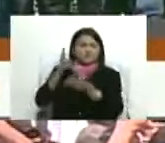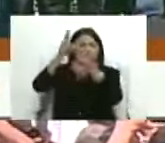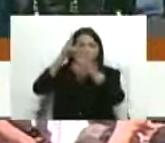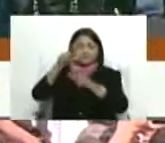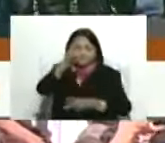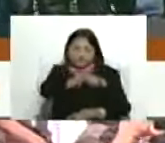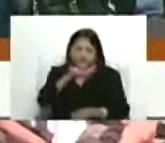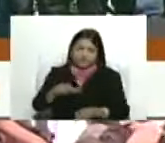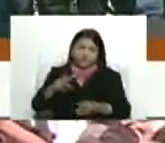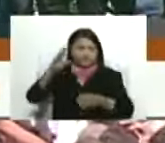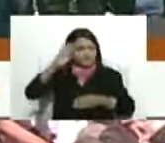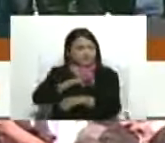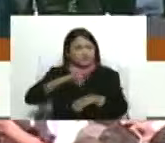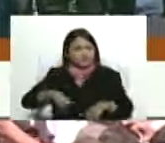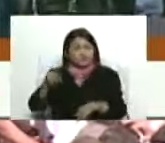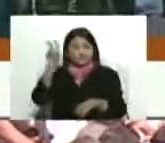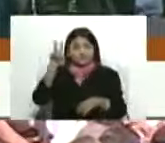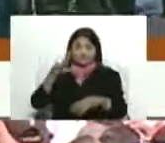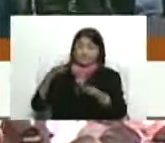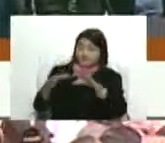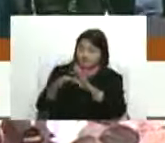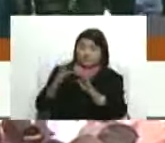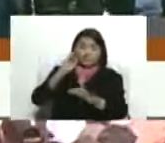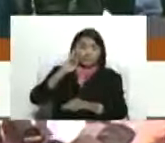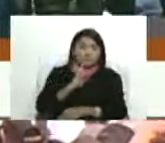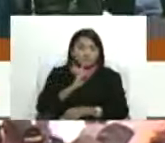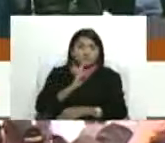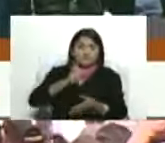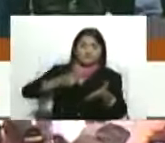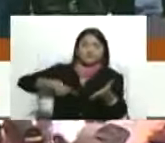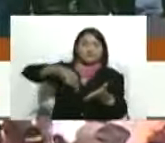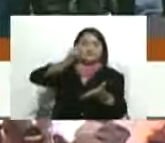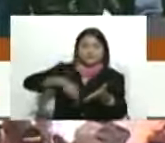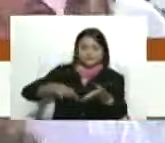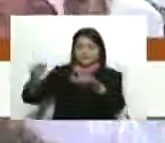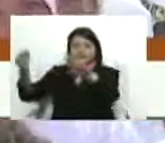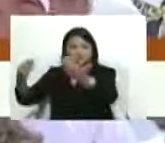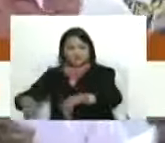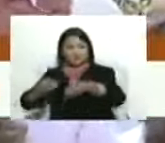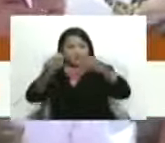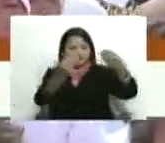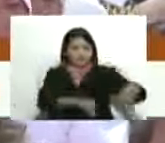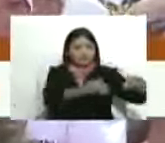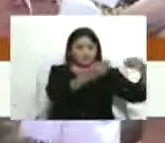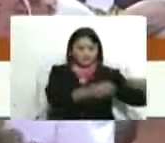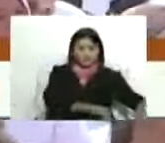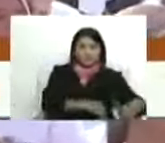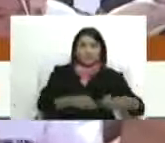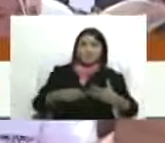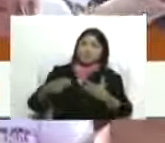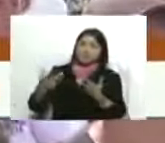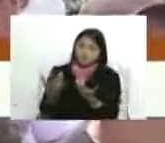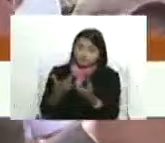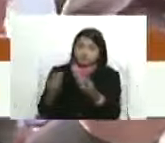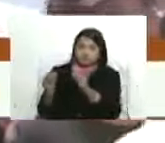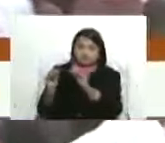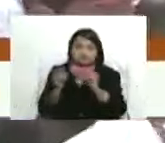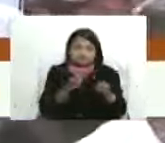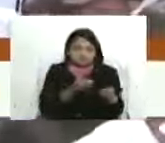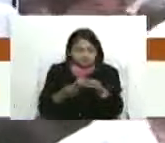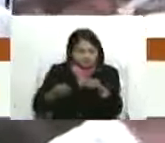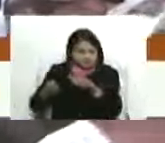Patriotas también se firmaron los tratados de regularización de la guerra de Independencia aquí en